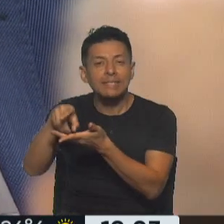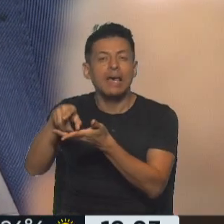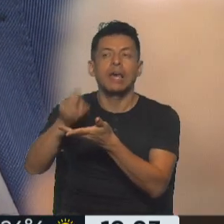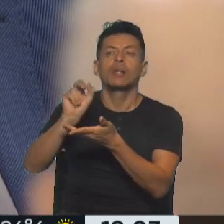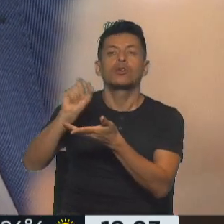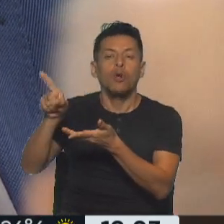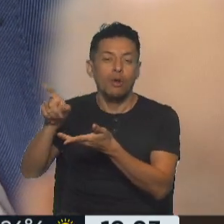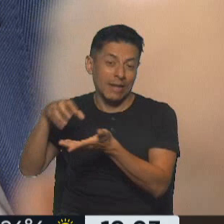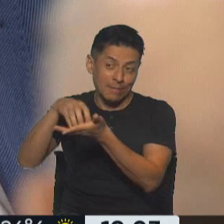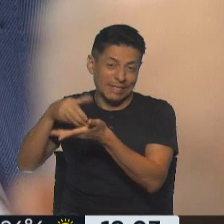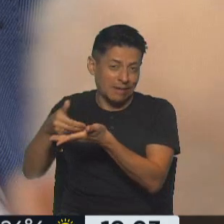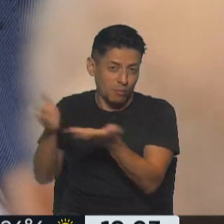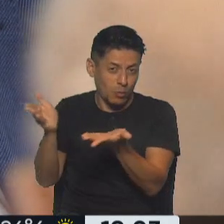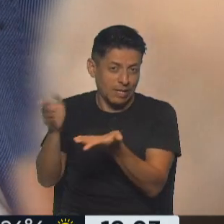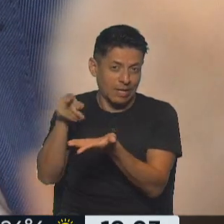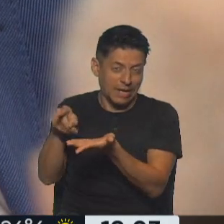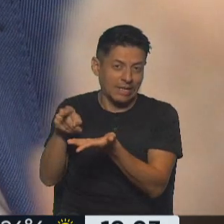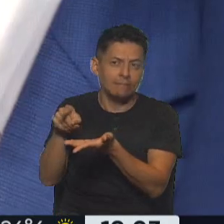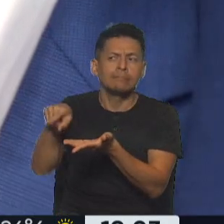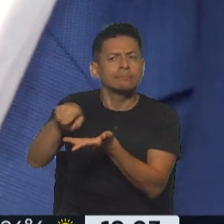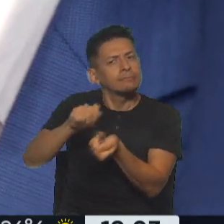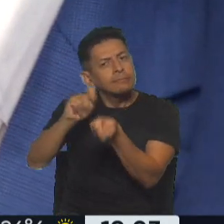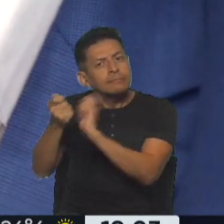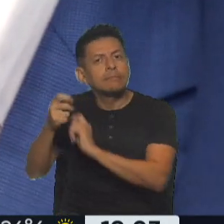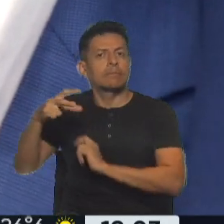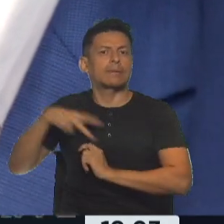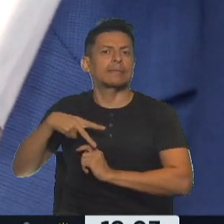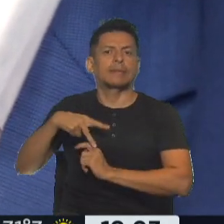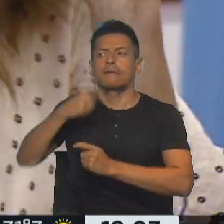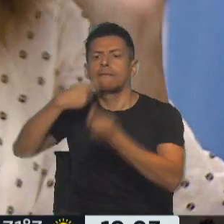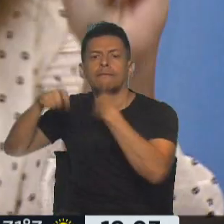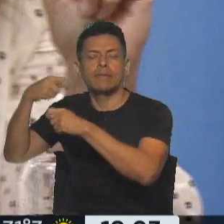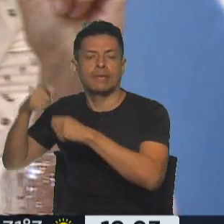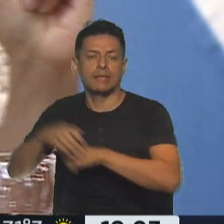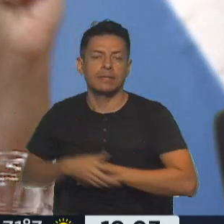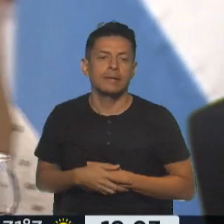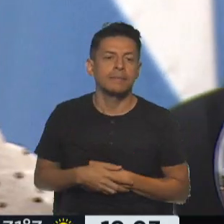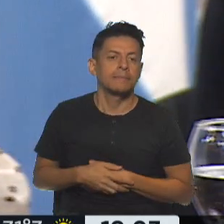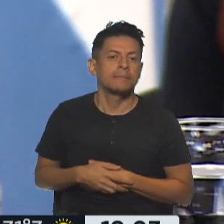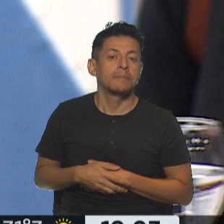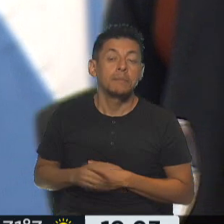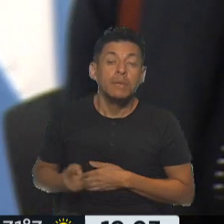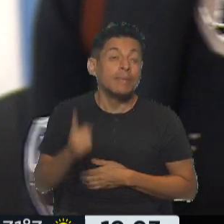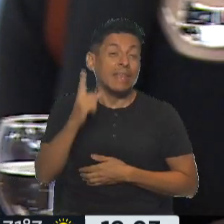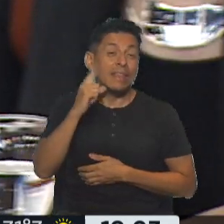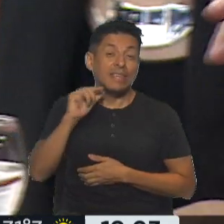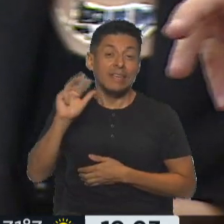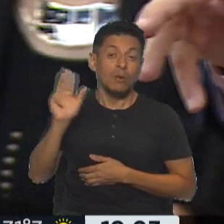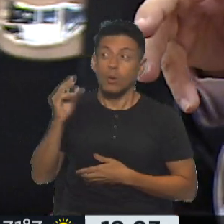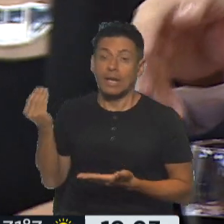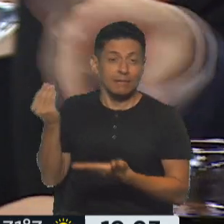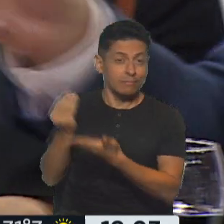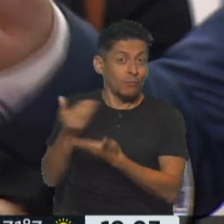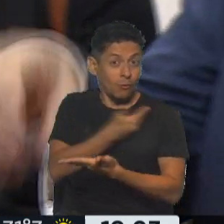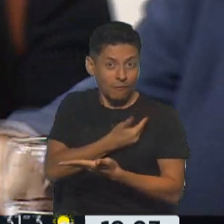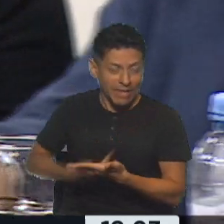empresas públicas a ser privatizadas y vendidas. El primer día del gobierno Lula se